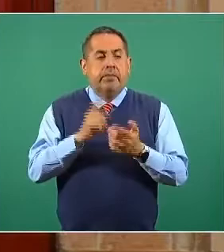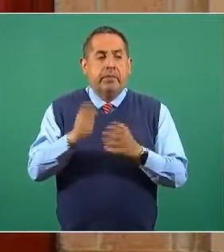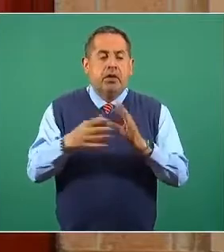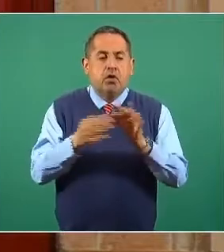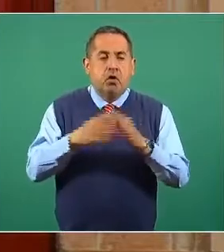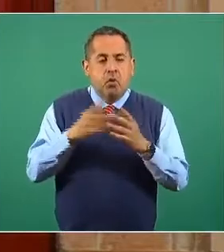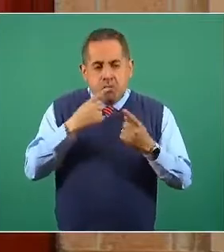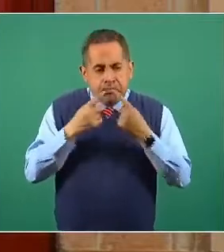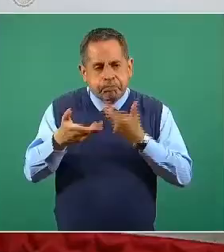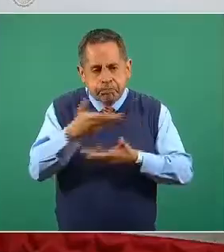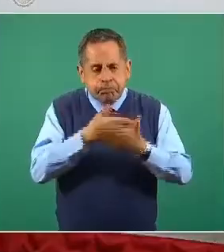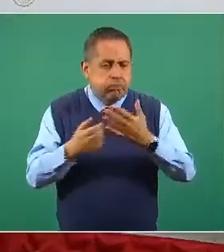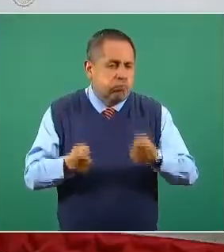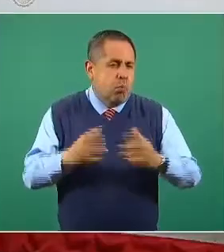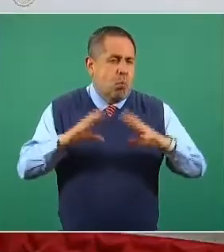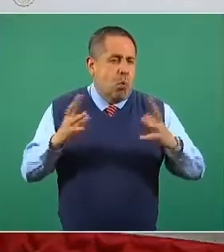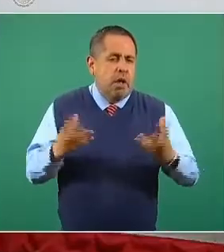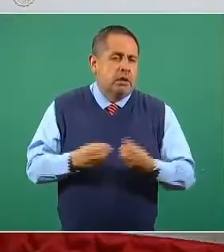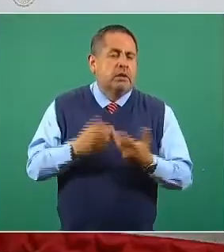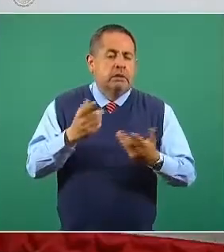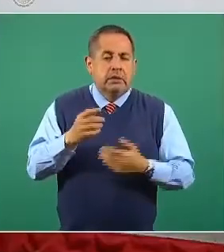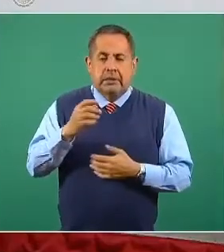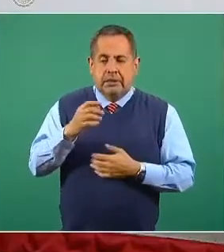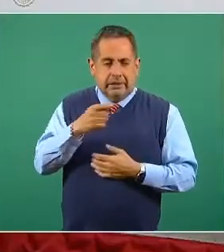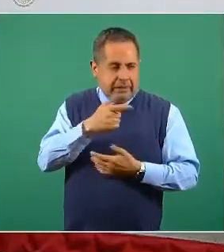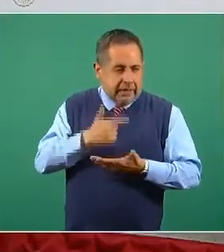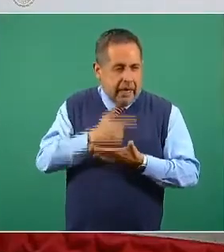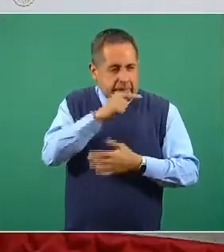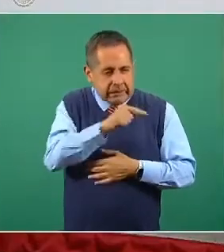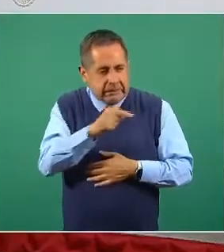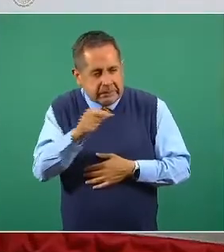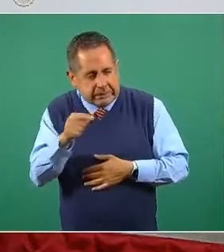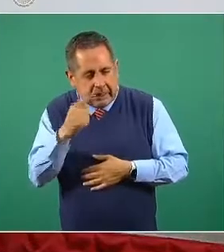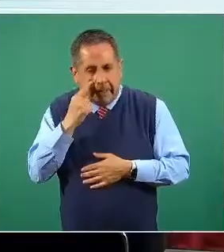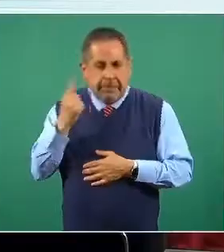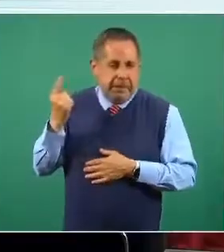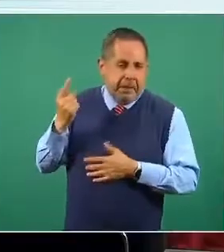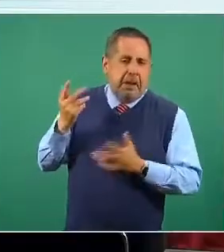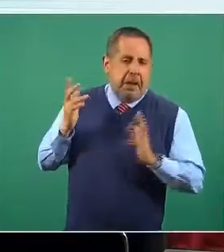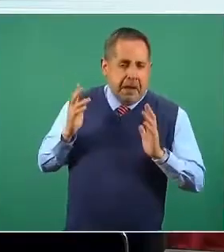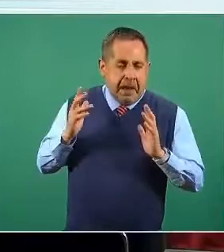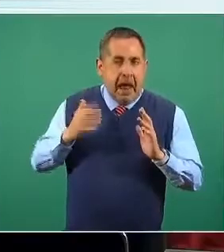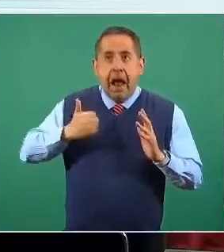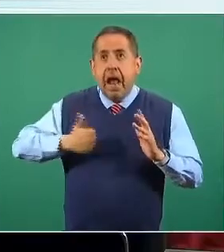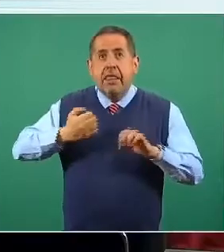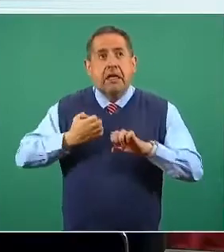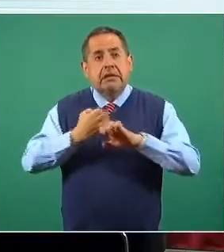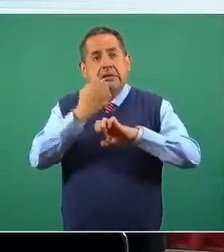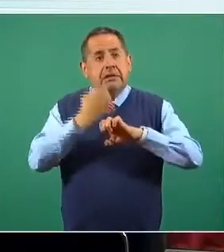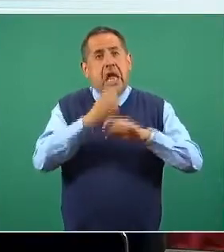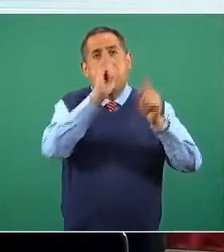la distribución de cómo estos ESAVIS graves se han presentado en cada una de